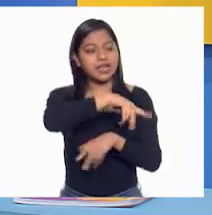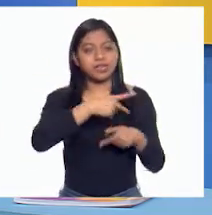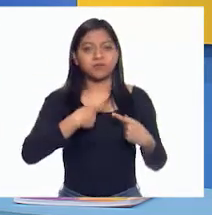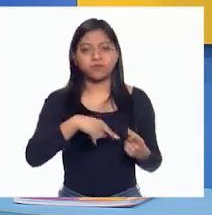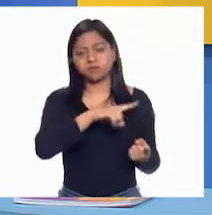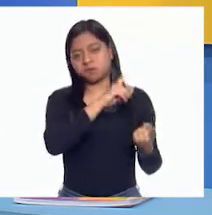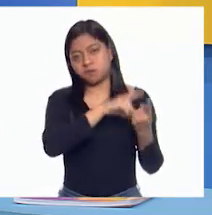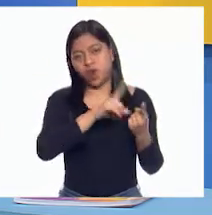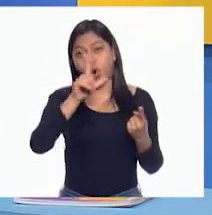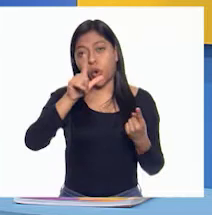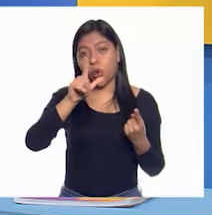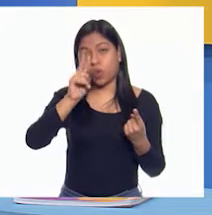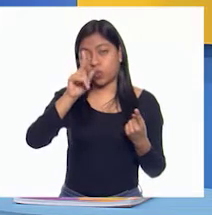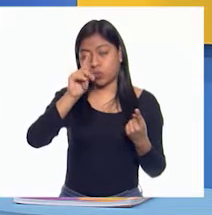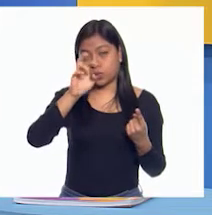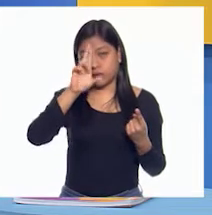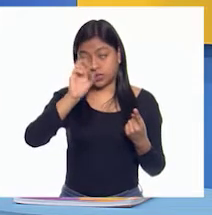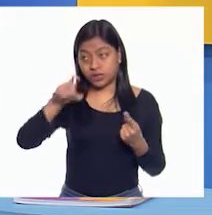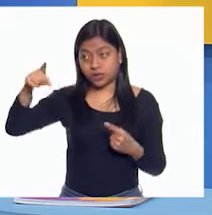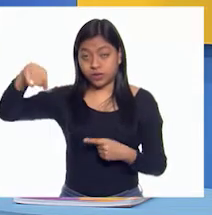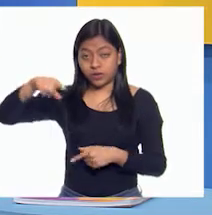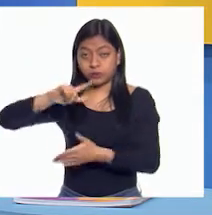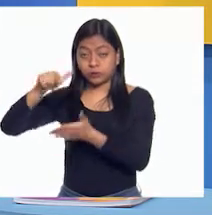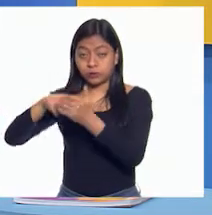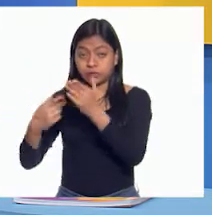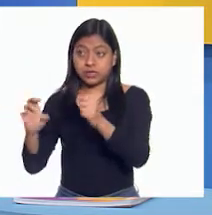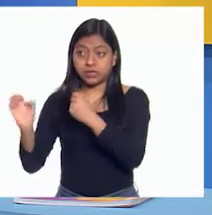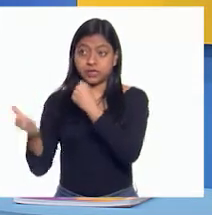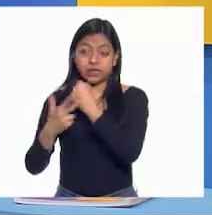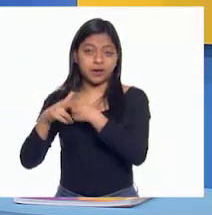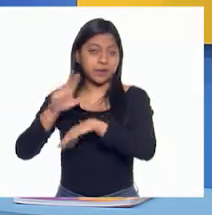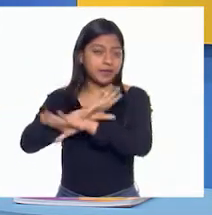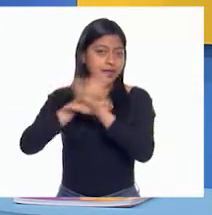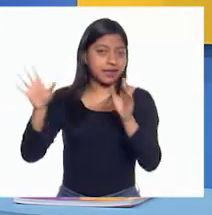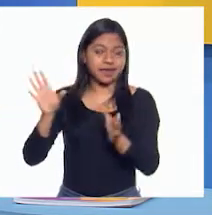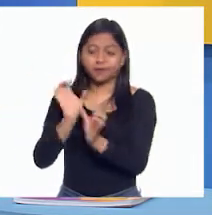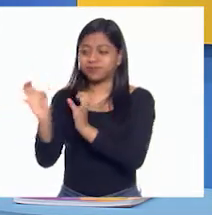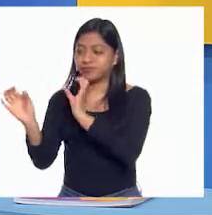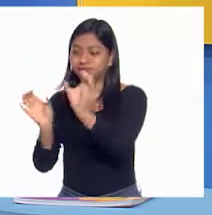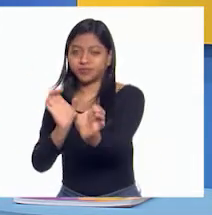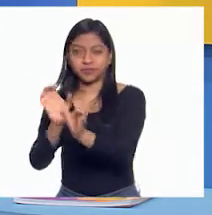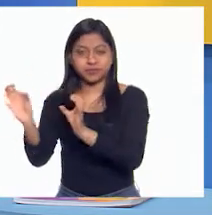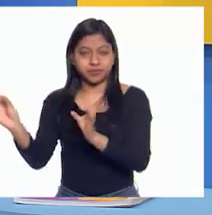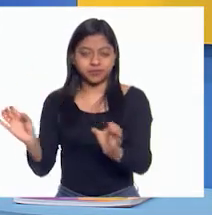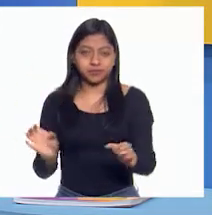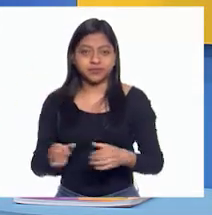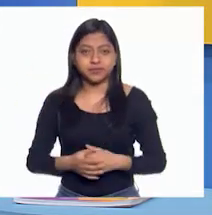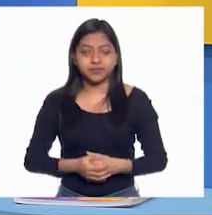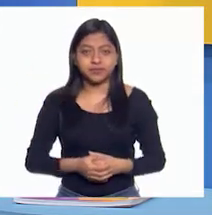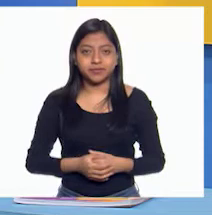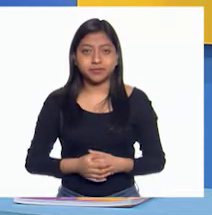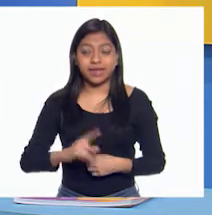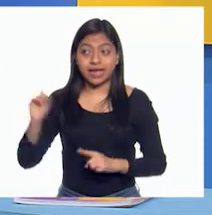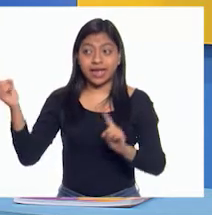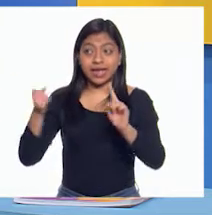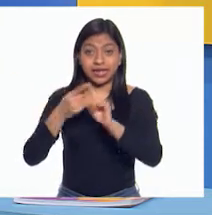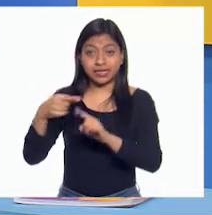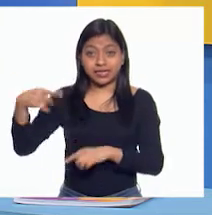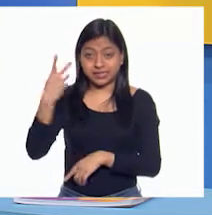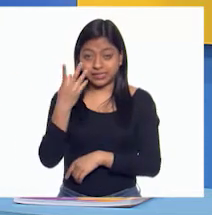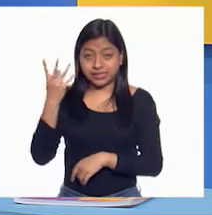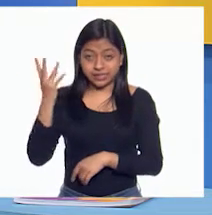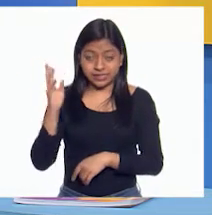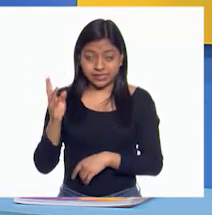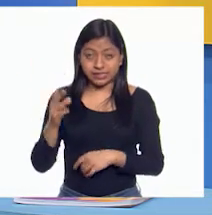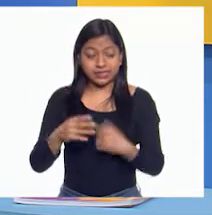Lutero. Los estados europeos se dividieron a diferencia de la iglesia católica. Las iglesias protestantes